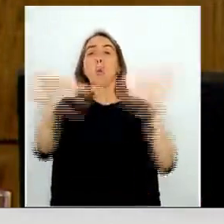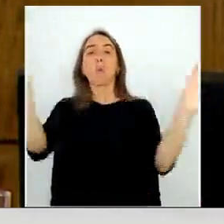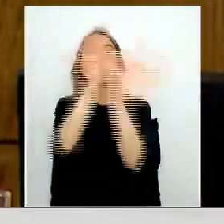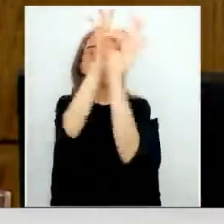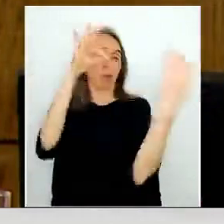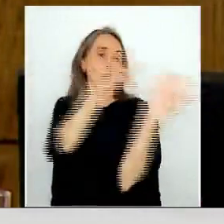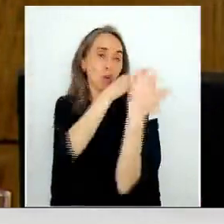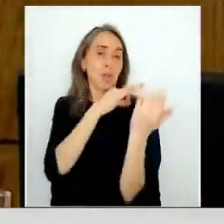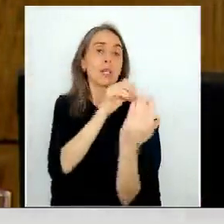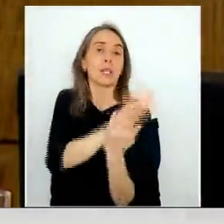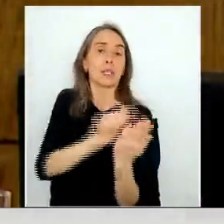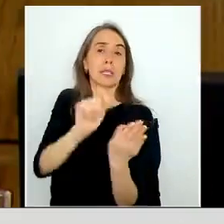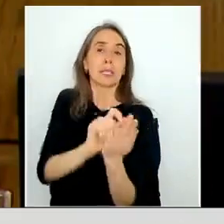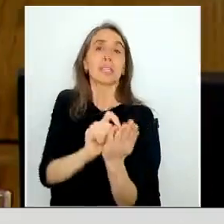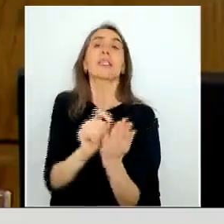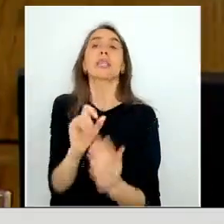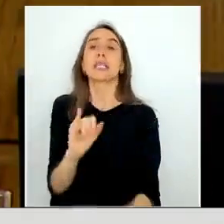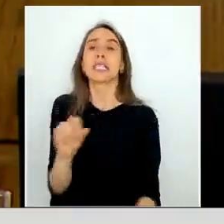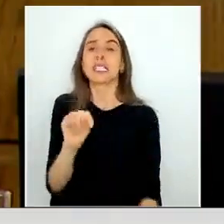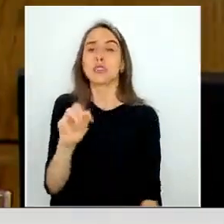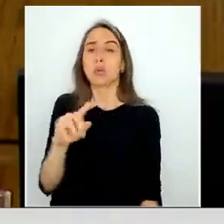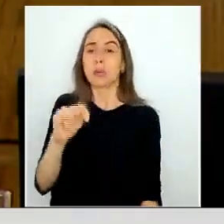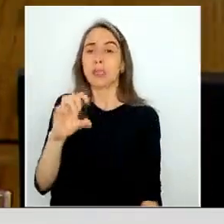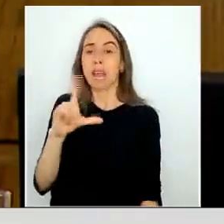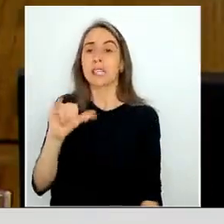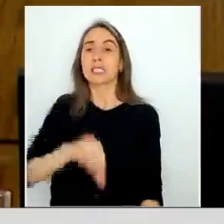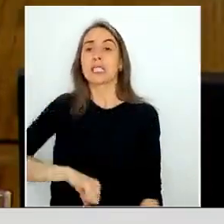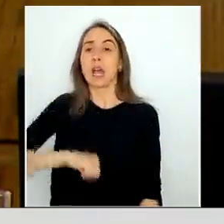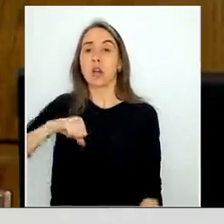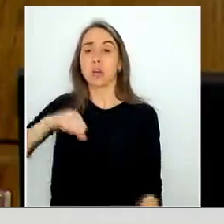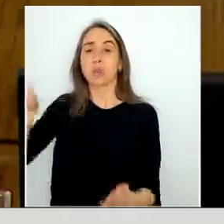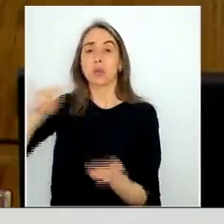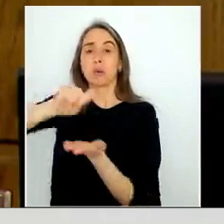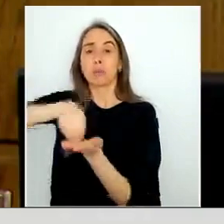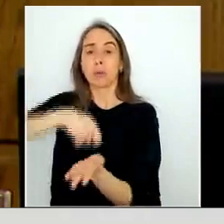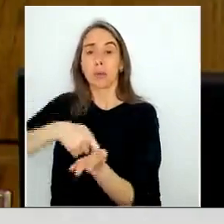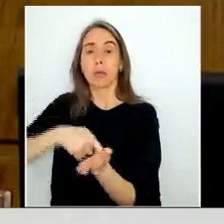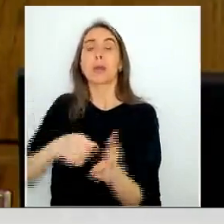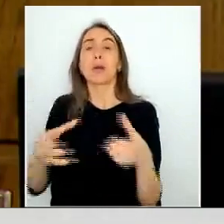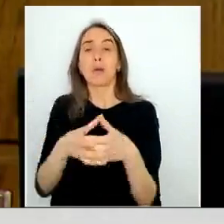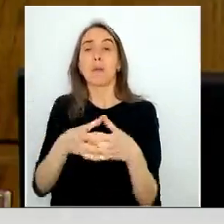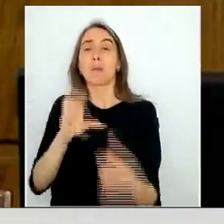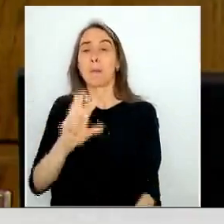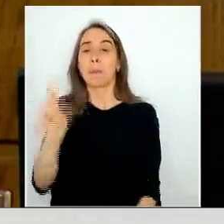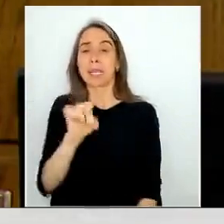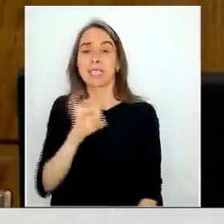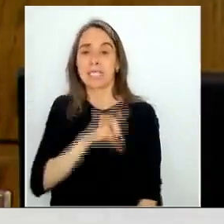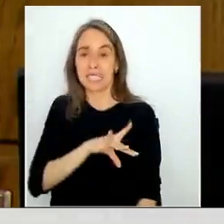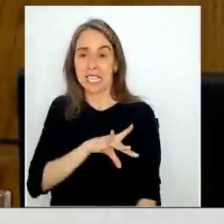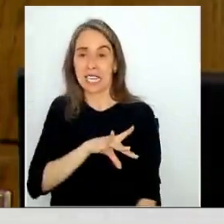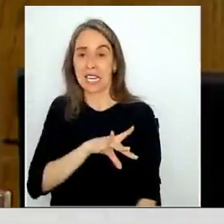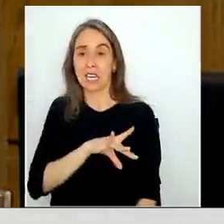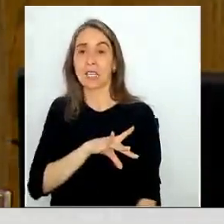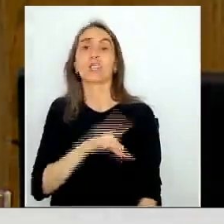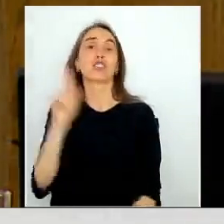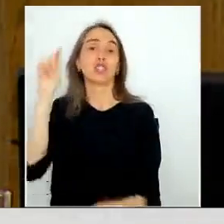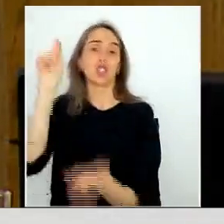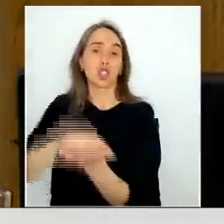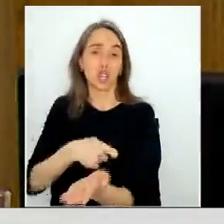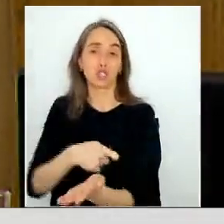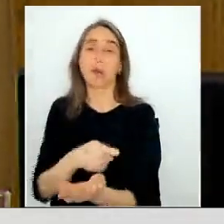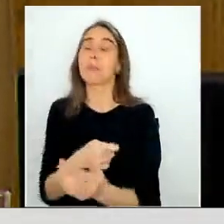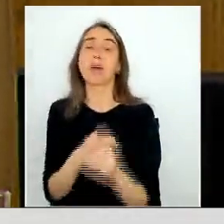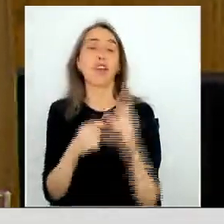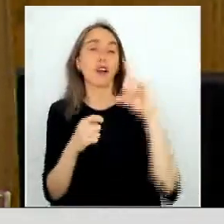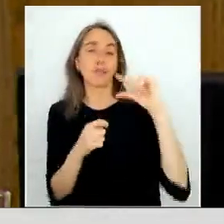también nos llena de orgullo que haya sido militante del partido socialista de chile pero todo eso se queda corto el gran legado que nos deja